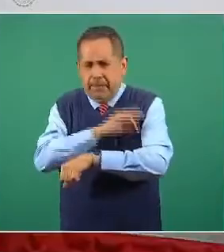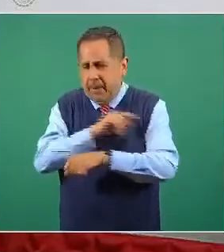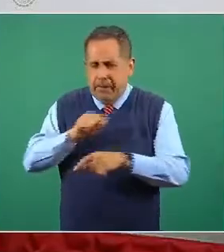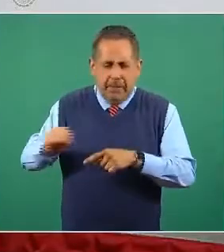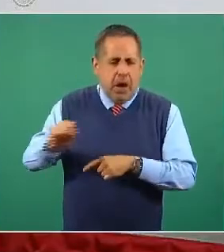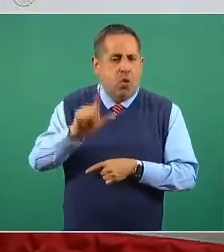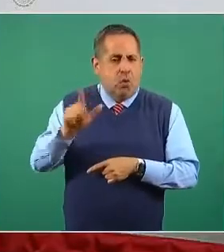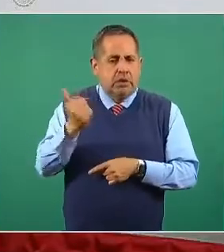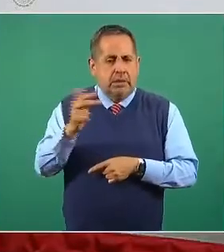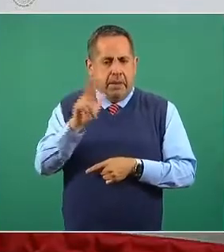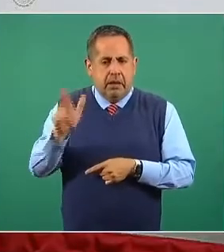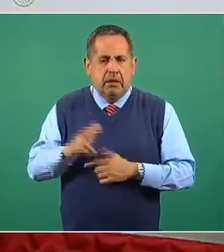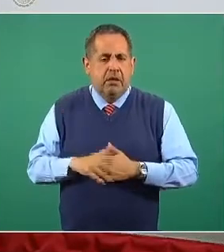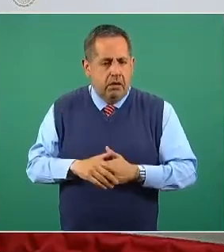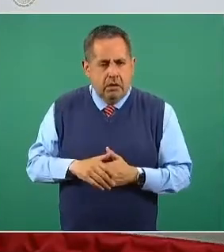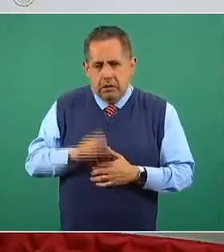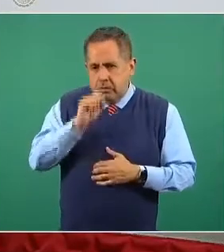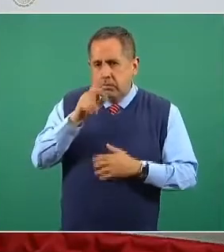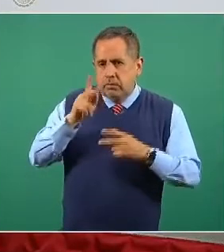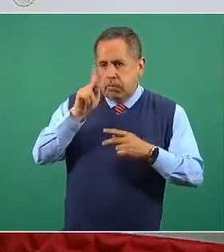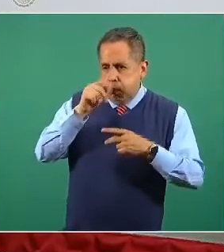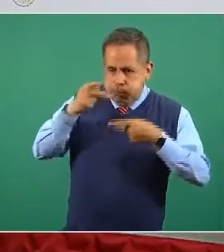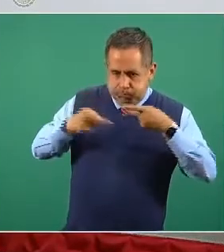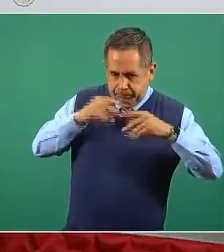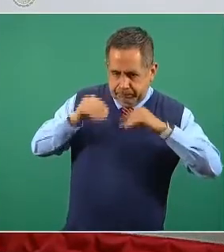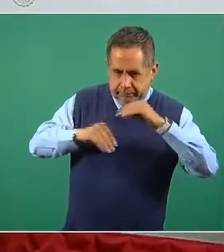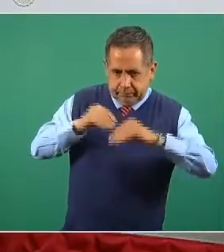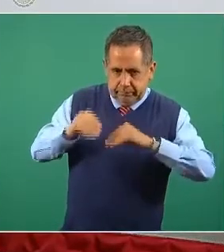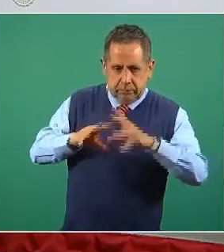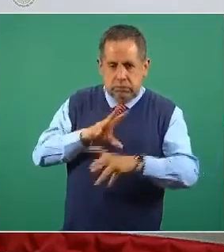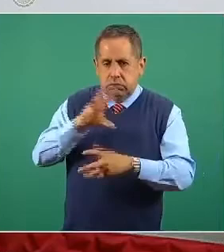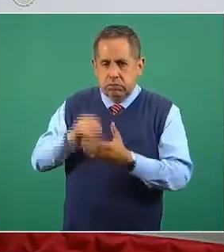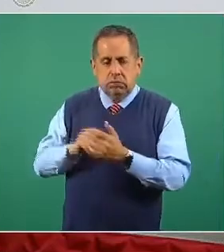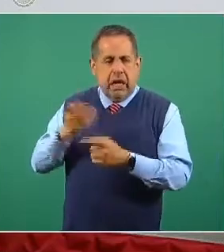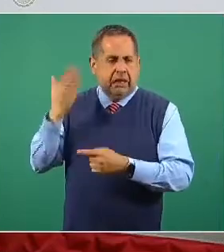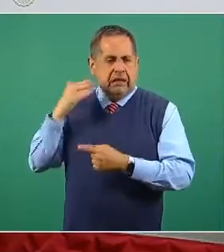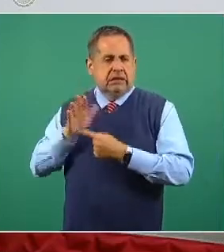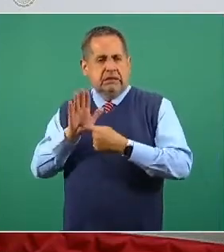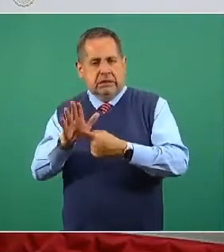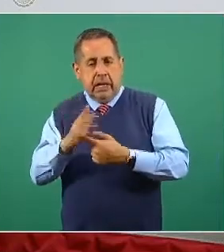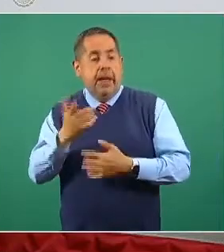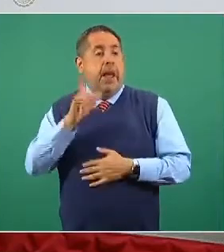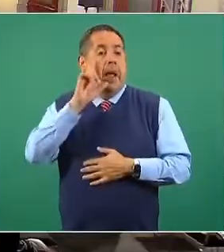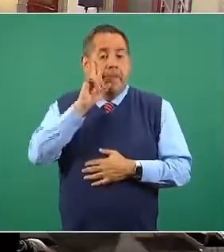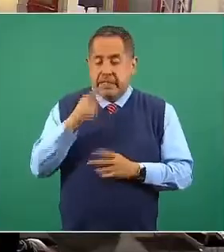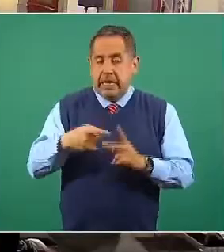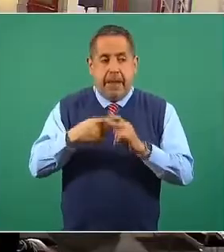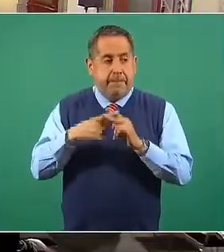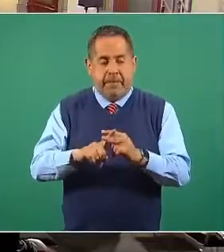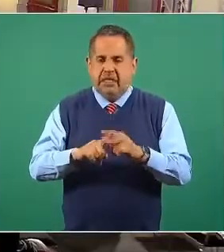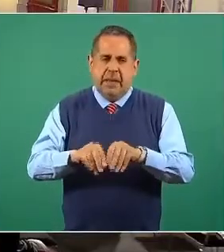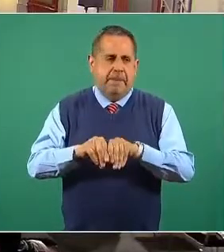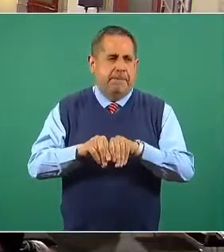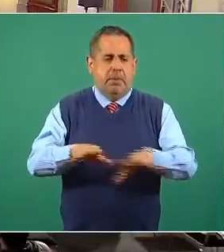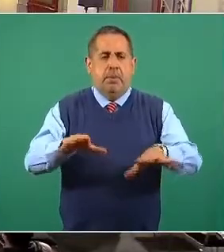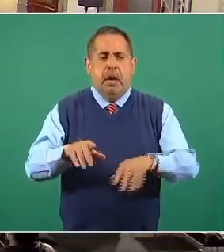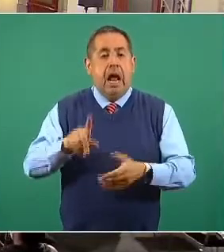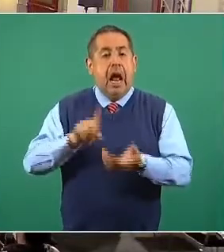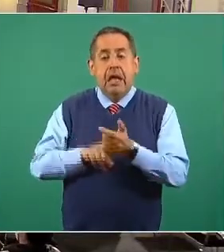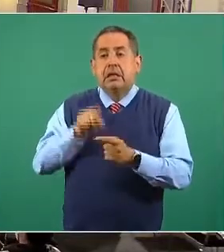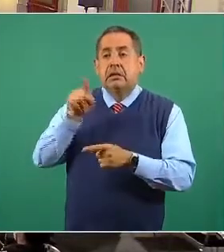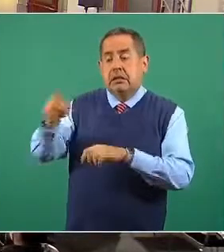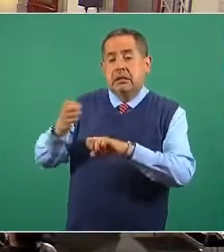lunes y martes. Hay todavía una estrategia que en su momento se presentó y que el día de mañana da inicio precisamente en el